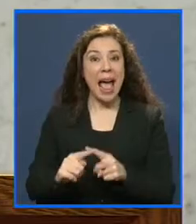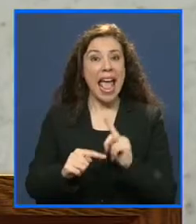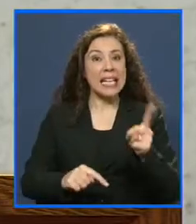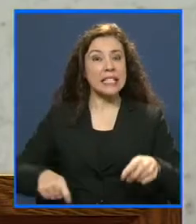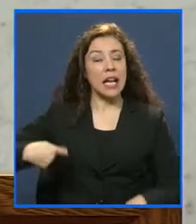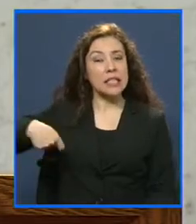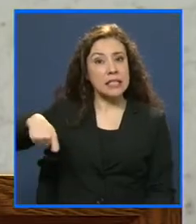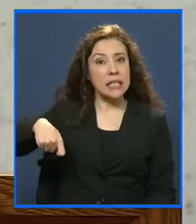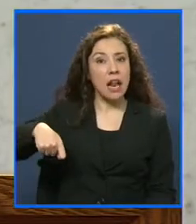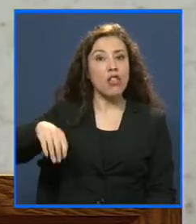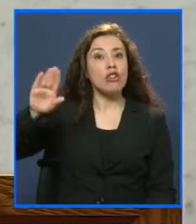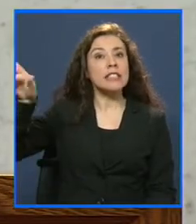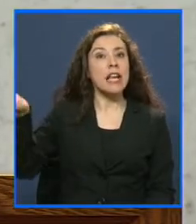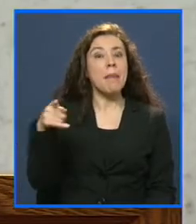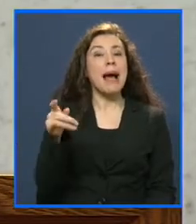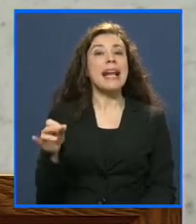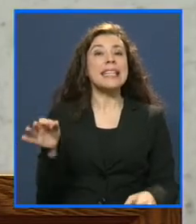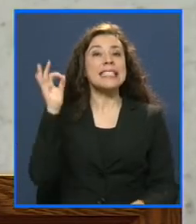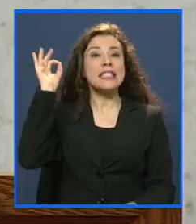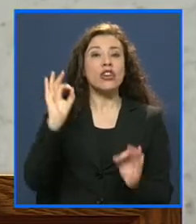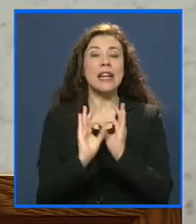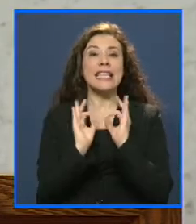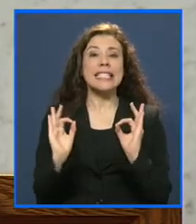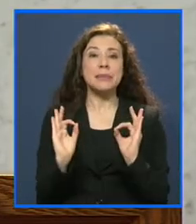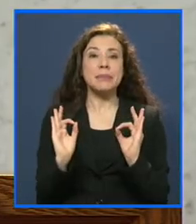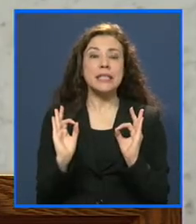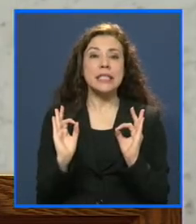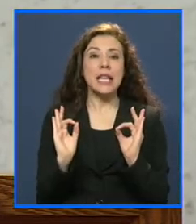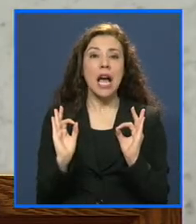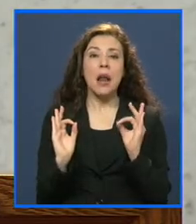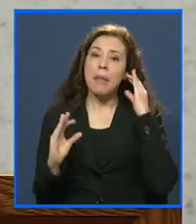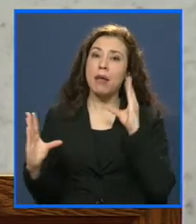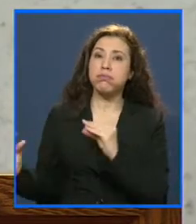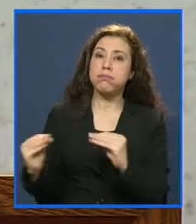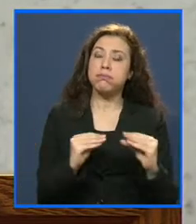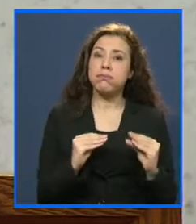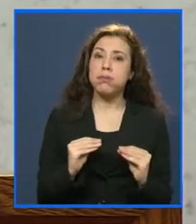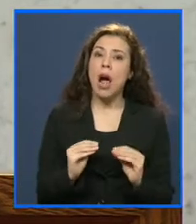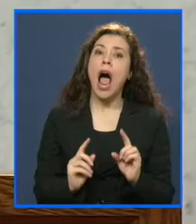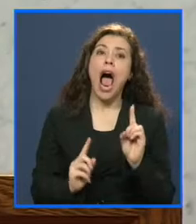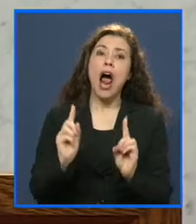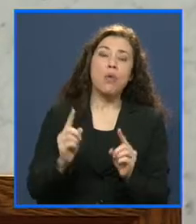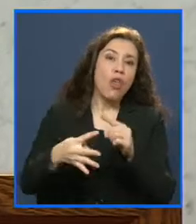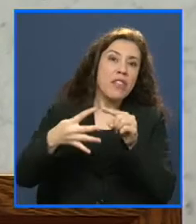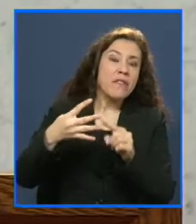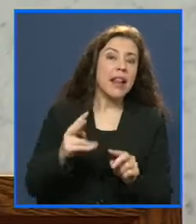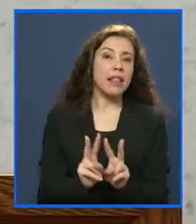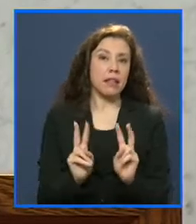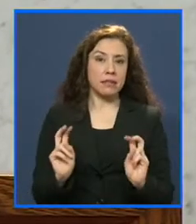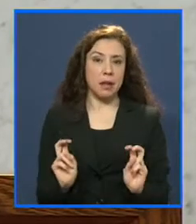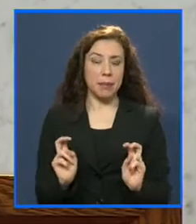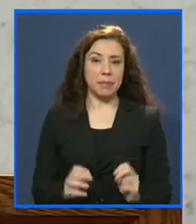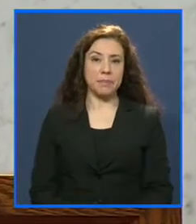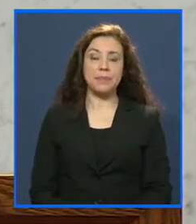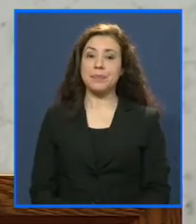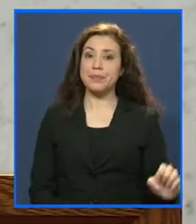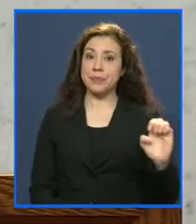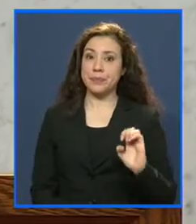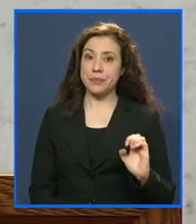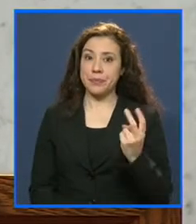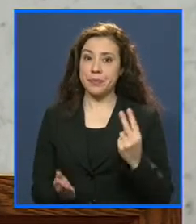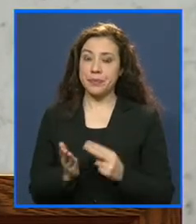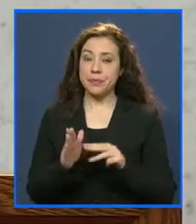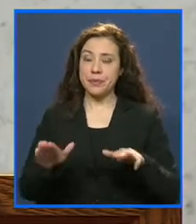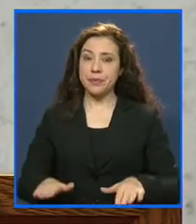senado citará sesiones especias especiales para para debatir determinadas materias en enero de